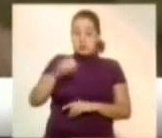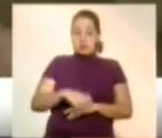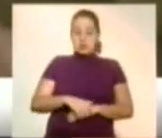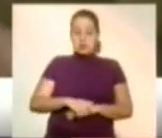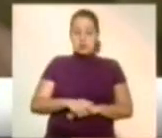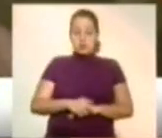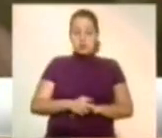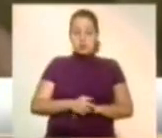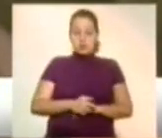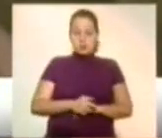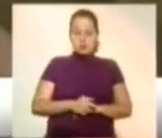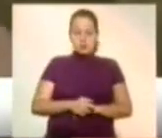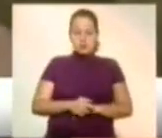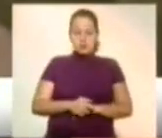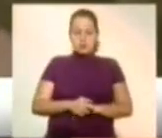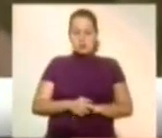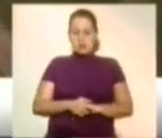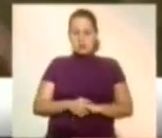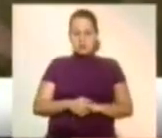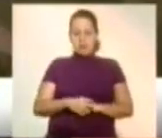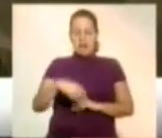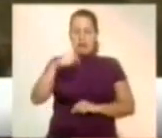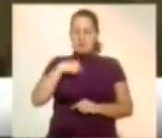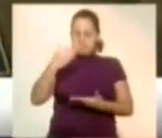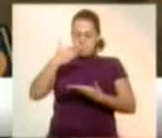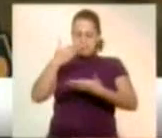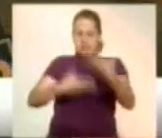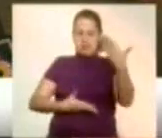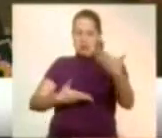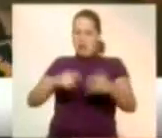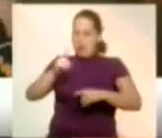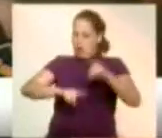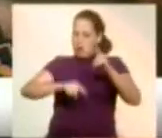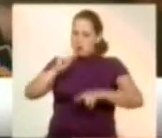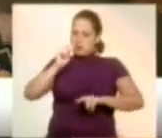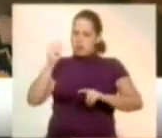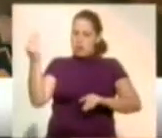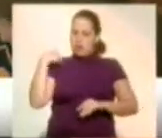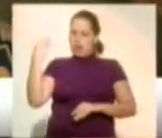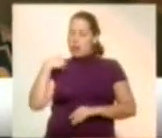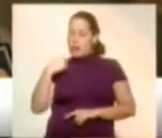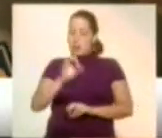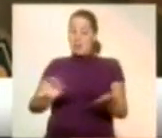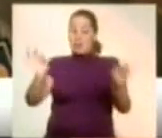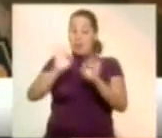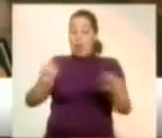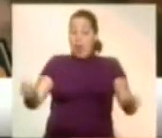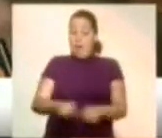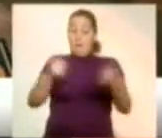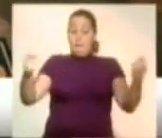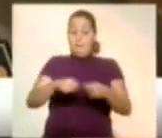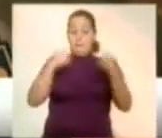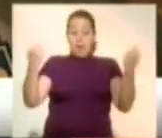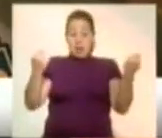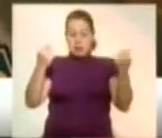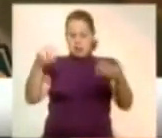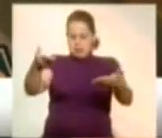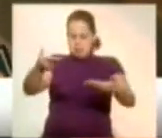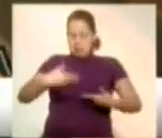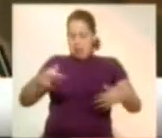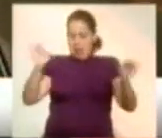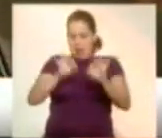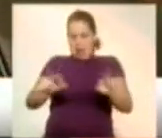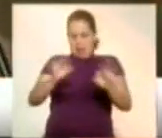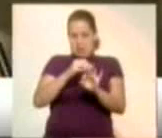dado notificación de que ha sido destituida? No, yo no he recibido notificación, eso es especulación lo que ha salido en las prensas, no sé si, pero yo no la